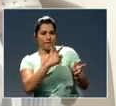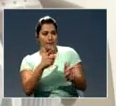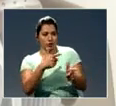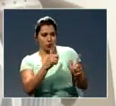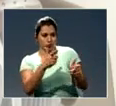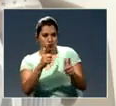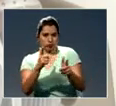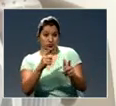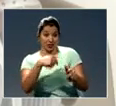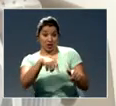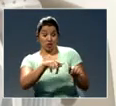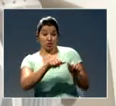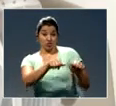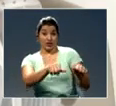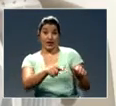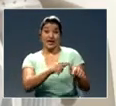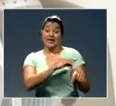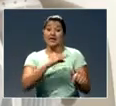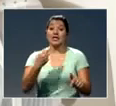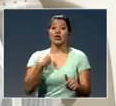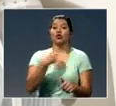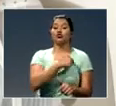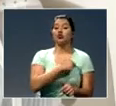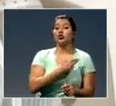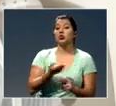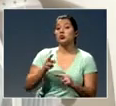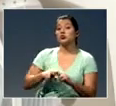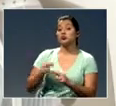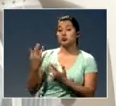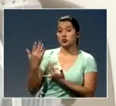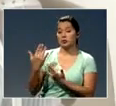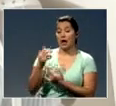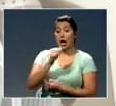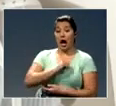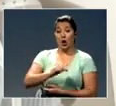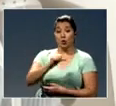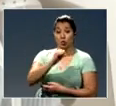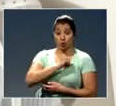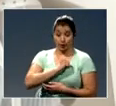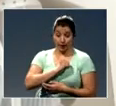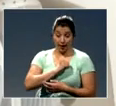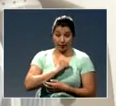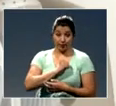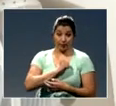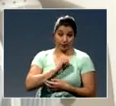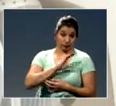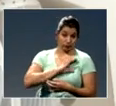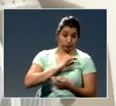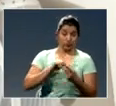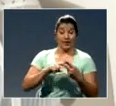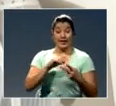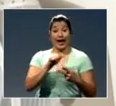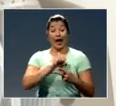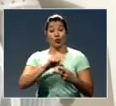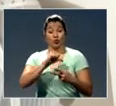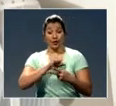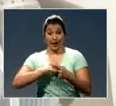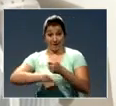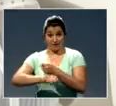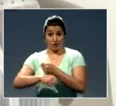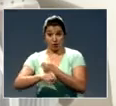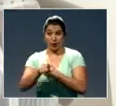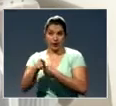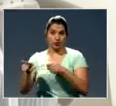nos sentaremos a esperar que las autoridades y obviamente que las autoridades deportivas, federación, etcétera, ya lo dije,